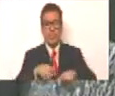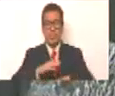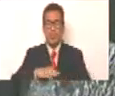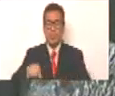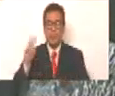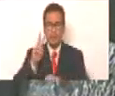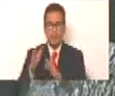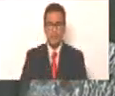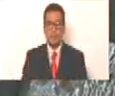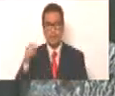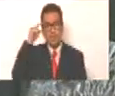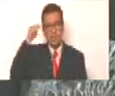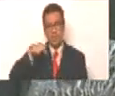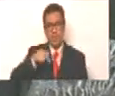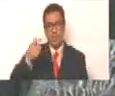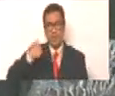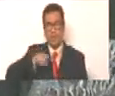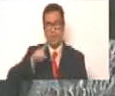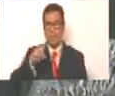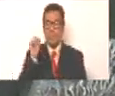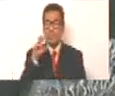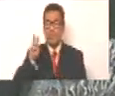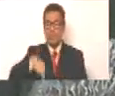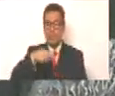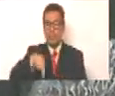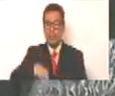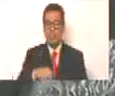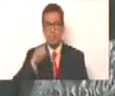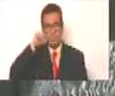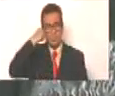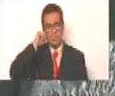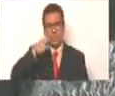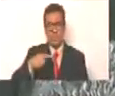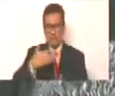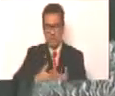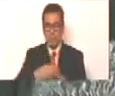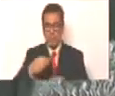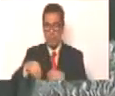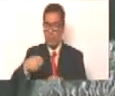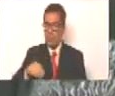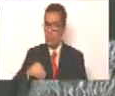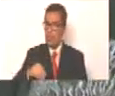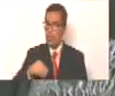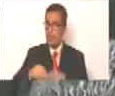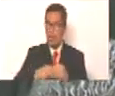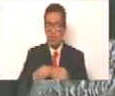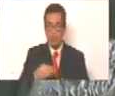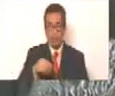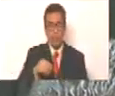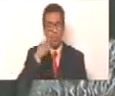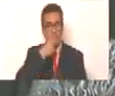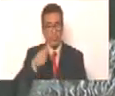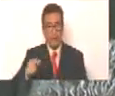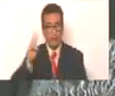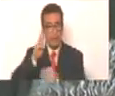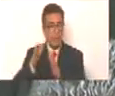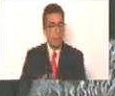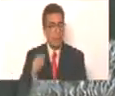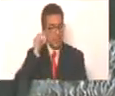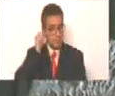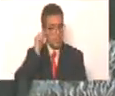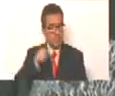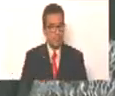hoy debemos desde nuestra Asamblea Nacional recordar el papel que le ha tocado a la mujer venezolana ante las distintas batallas que lamentablemente